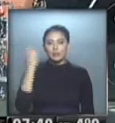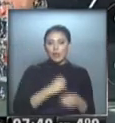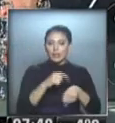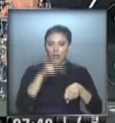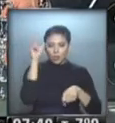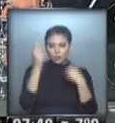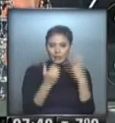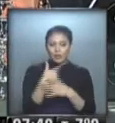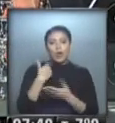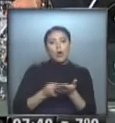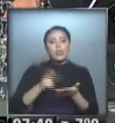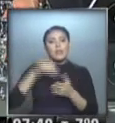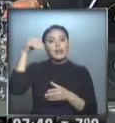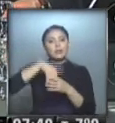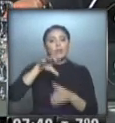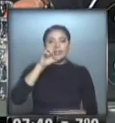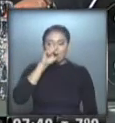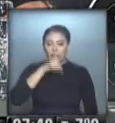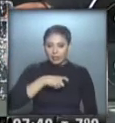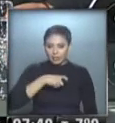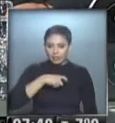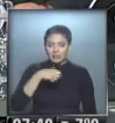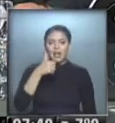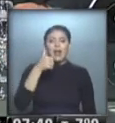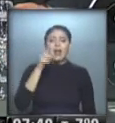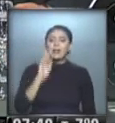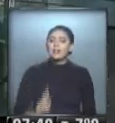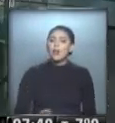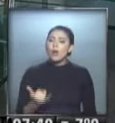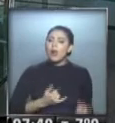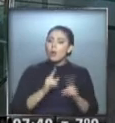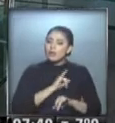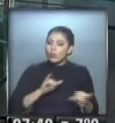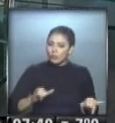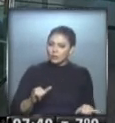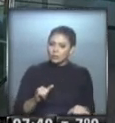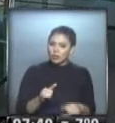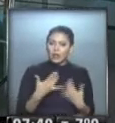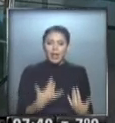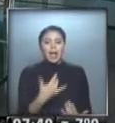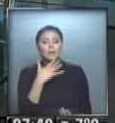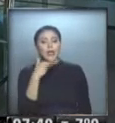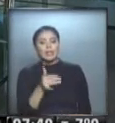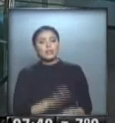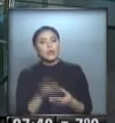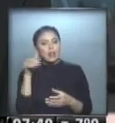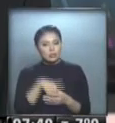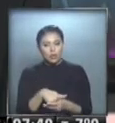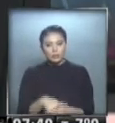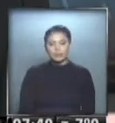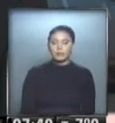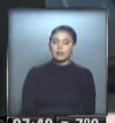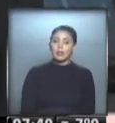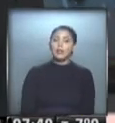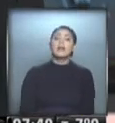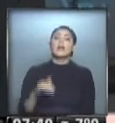Volvemos a hablar de las elecciones en Corrientes. Claro que sí, Raúl, a ver algunos detalles que se pueden llegar a conocer, entender acerca de esta elección. En